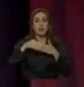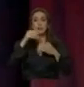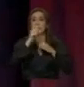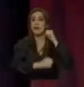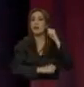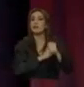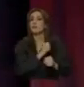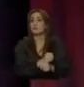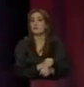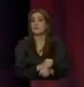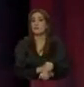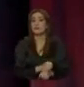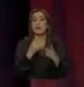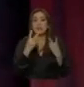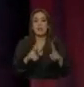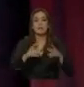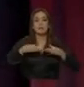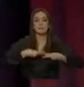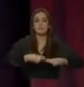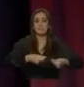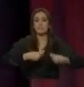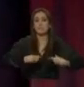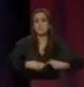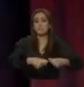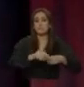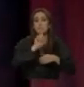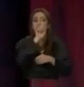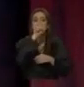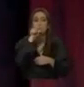También invertimos 1.000 millones en vialidad